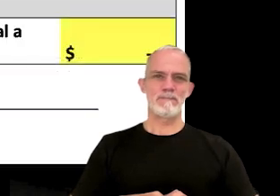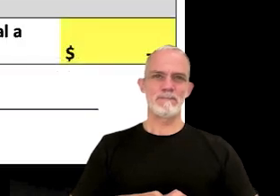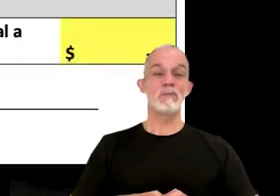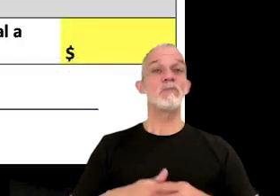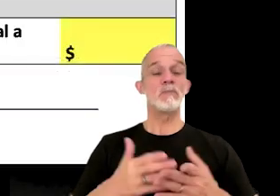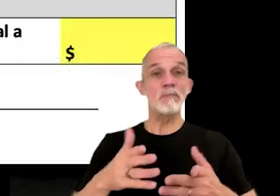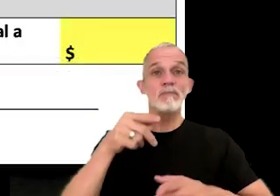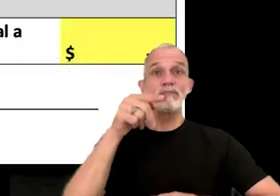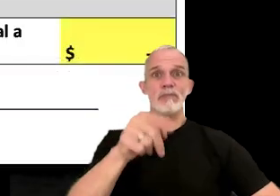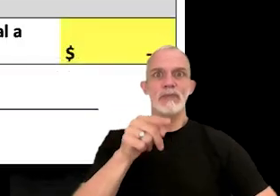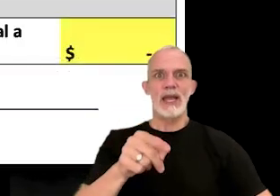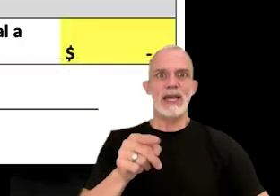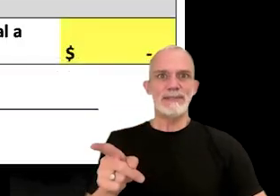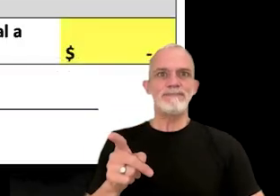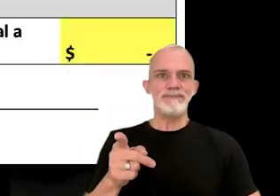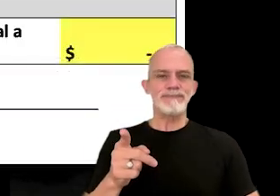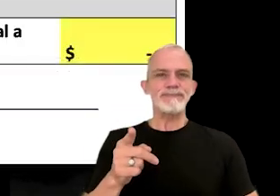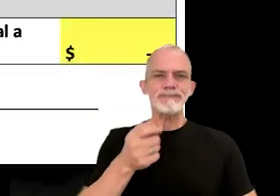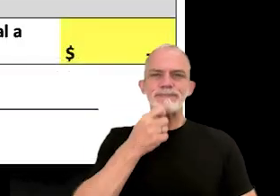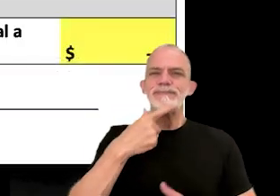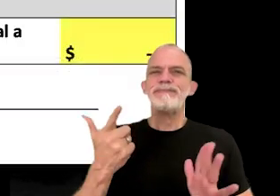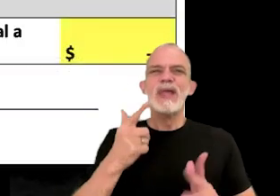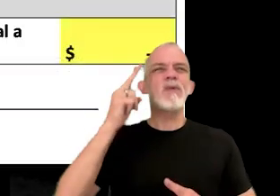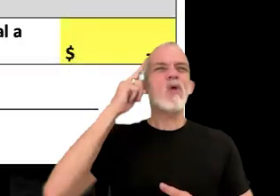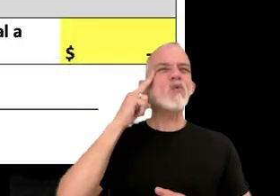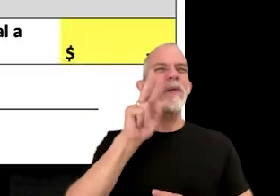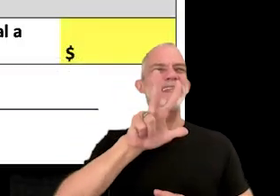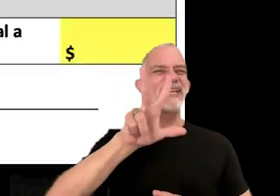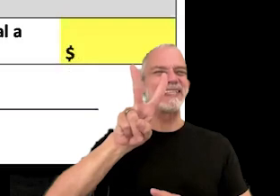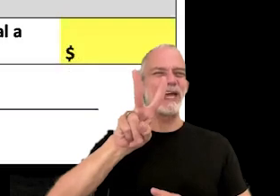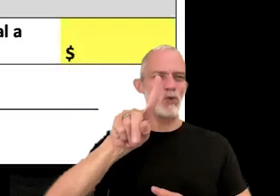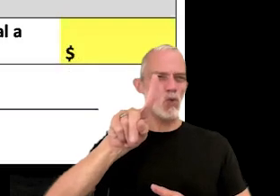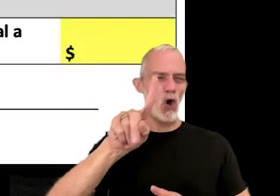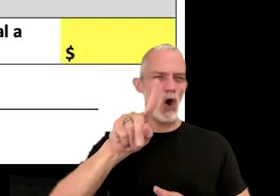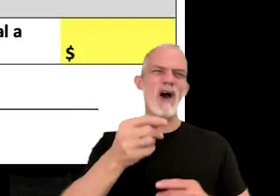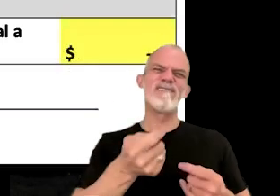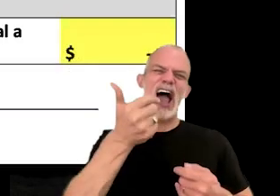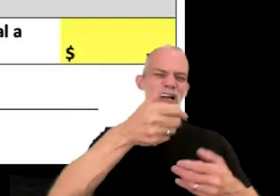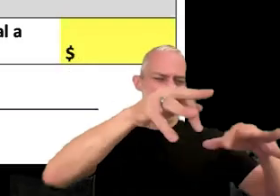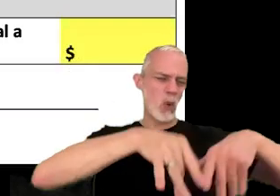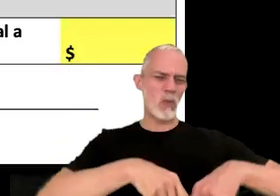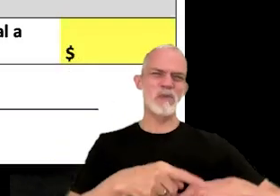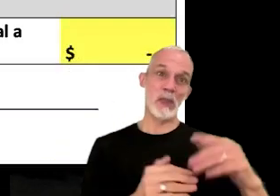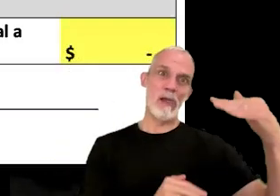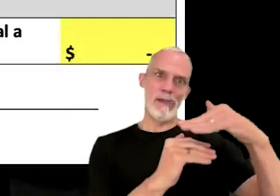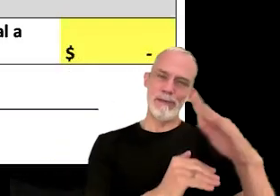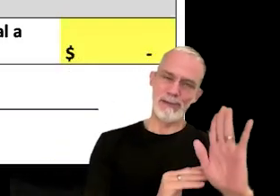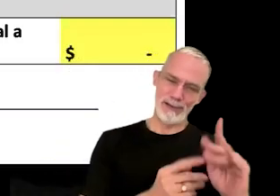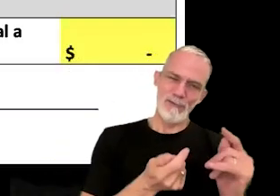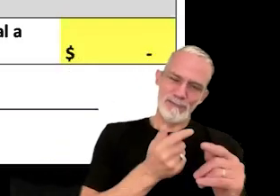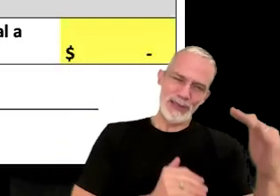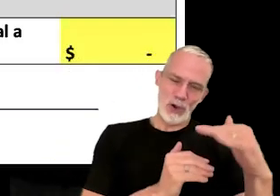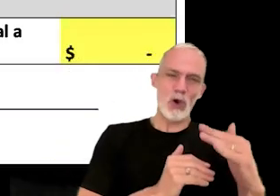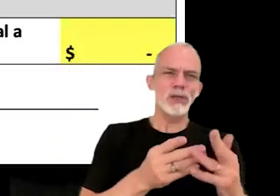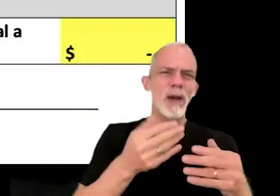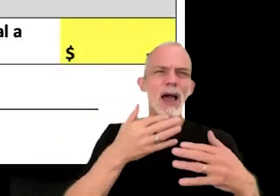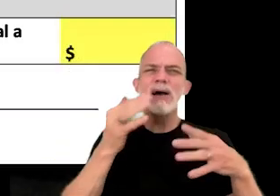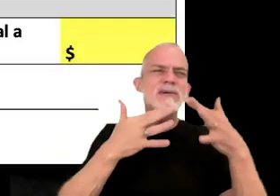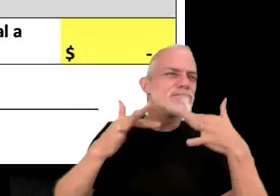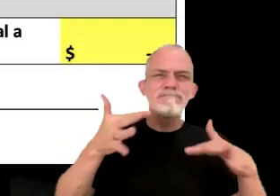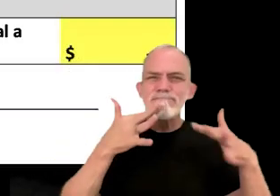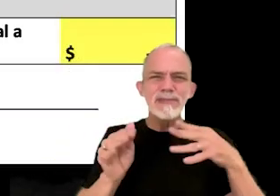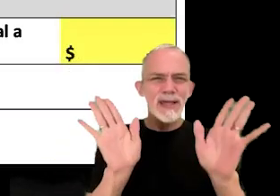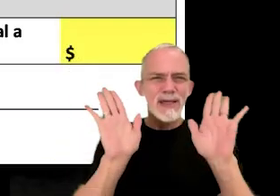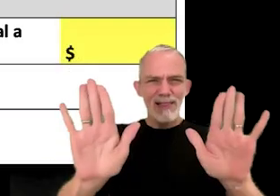Entonces, acá es donde traigo un 931, muy sencillo también, como para poder llegar a explicarlo, para que veamos